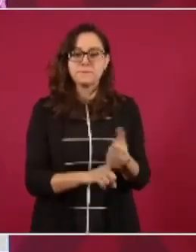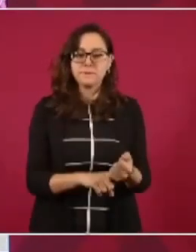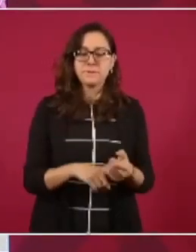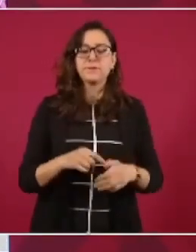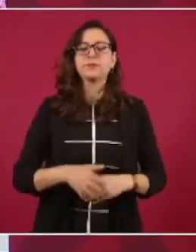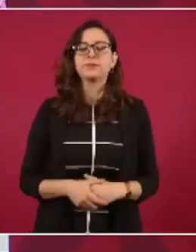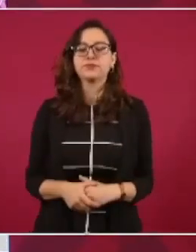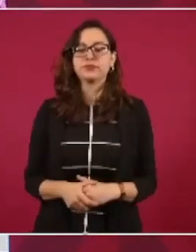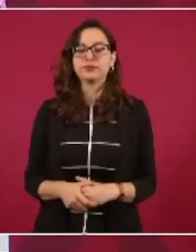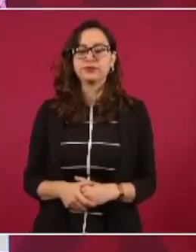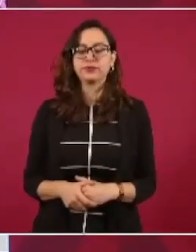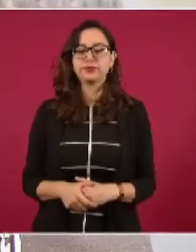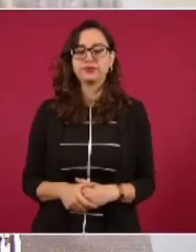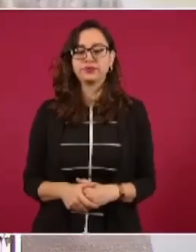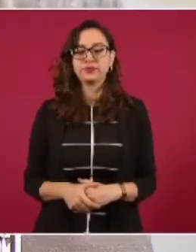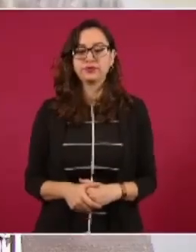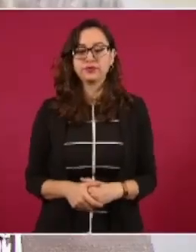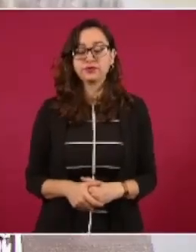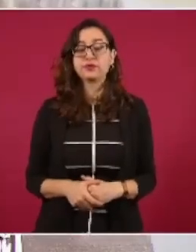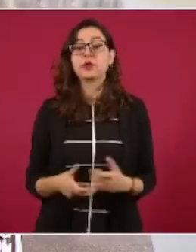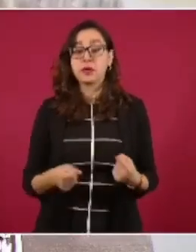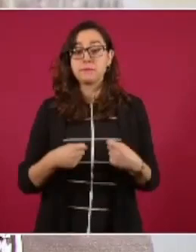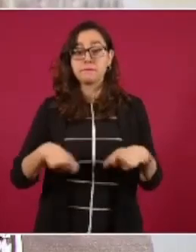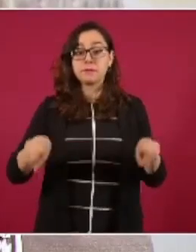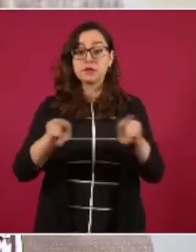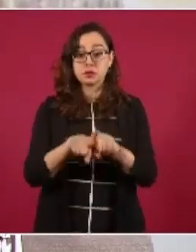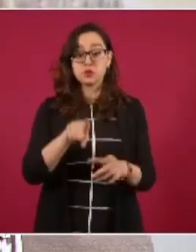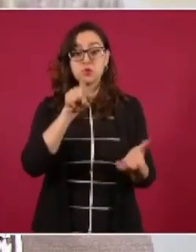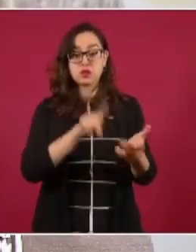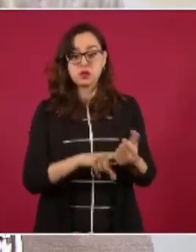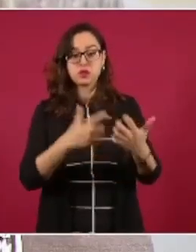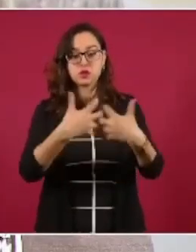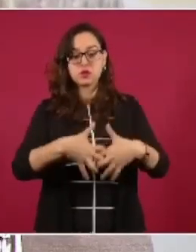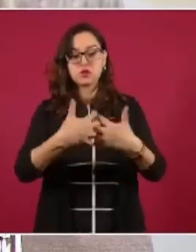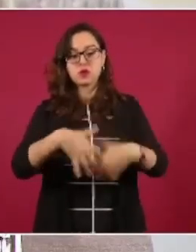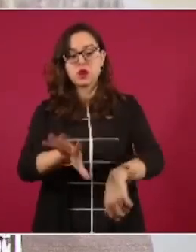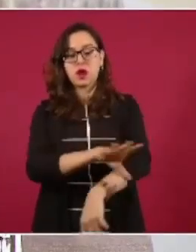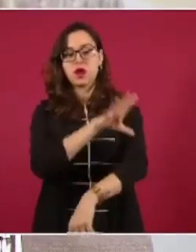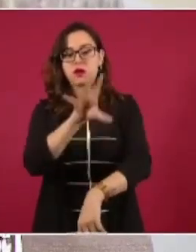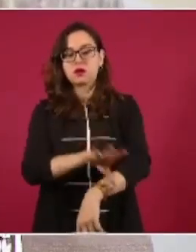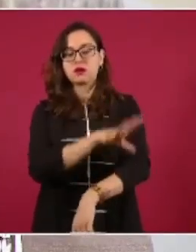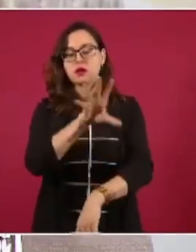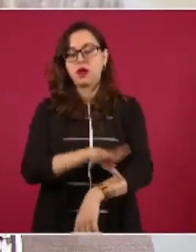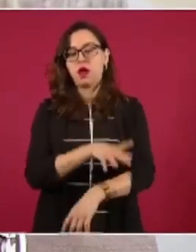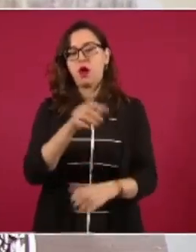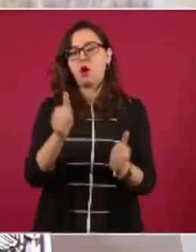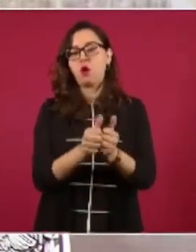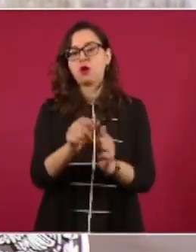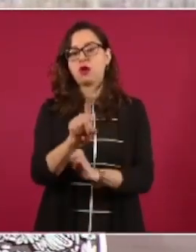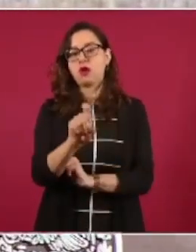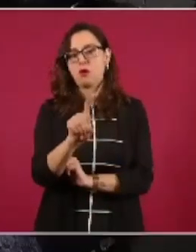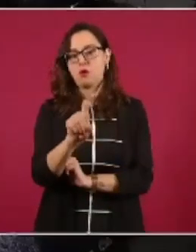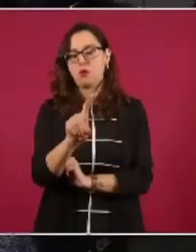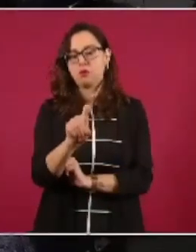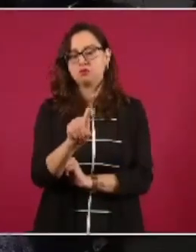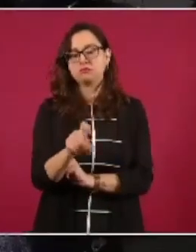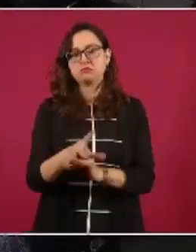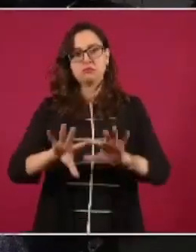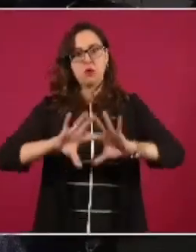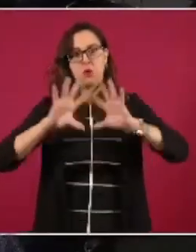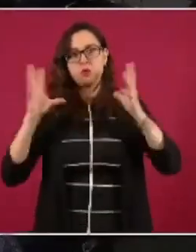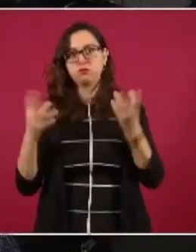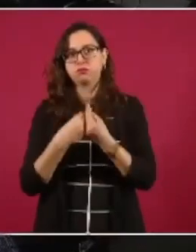una planta hidroeléctrica, se va a generar energía, en fin, es una